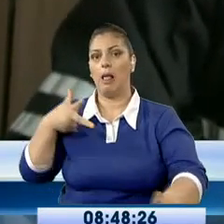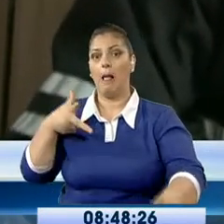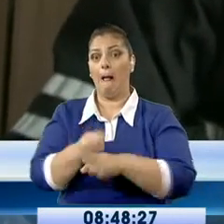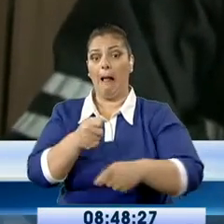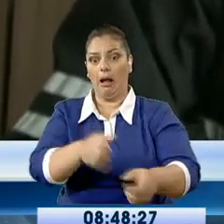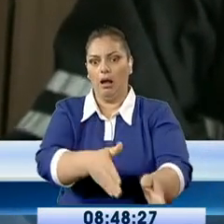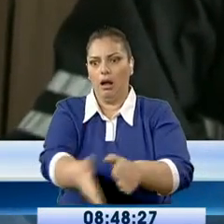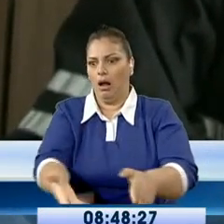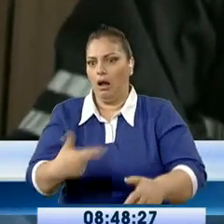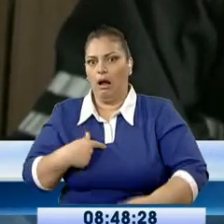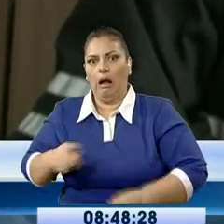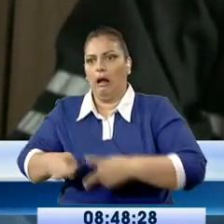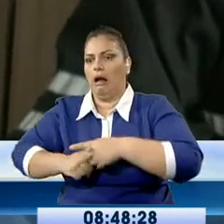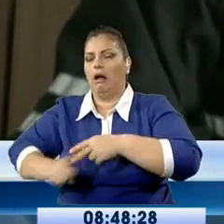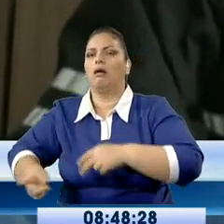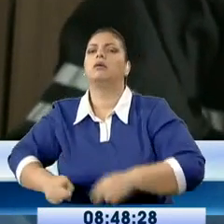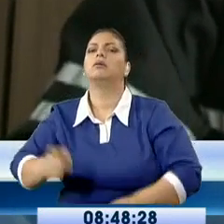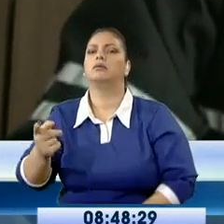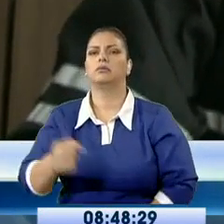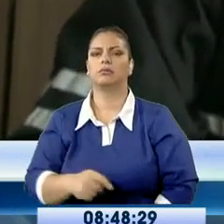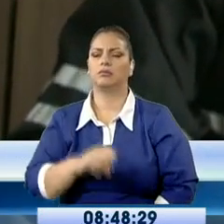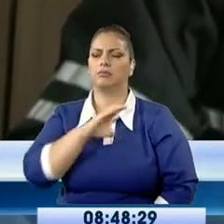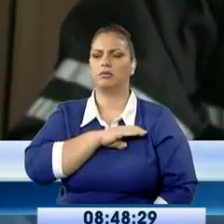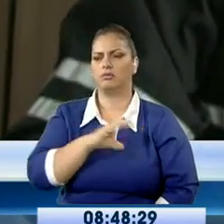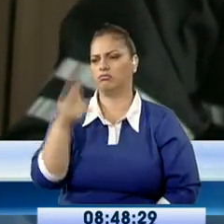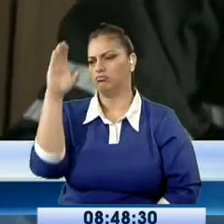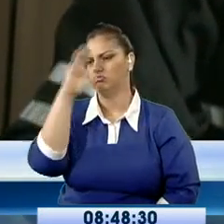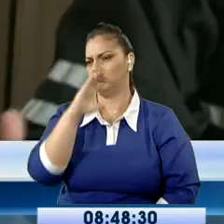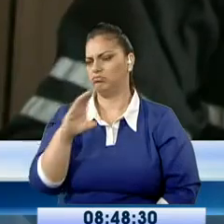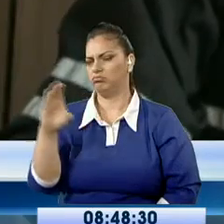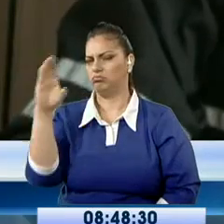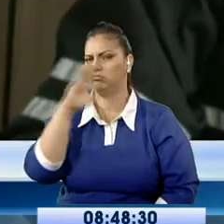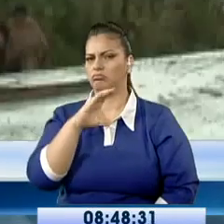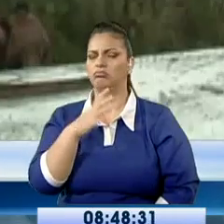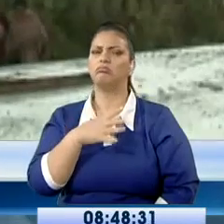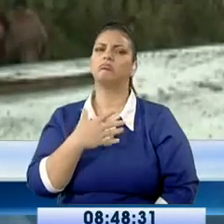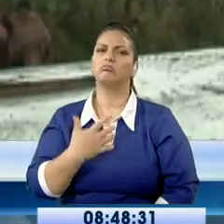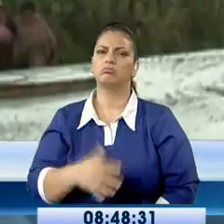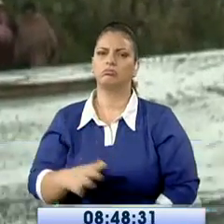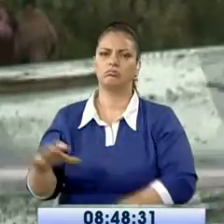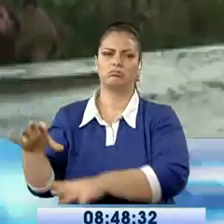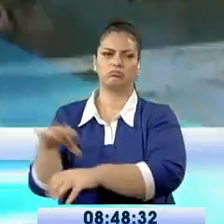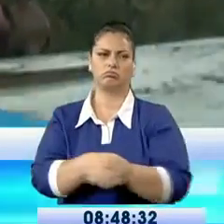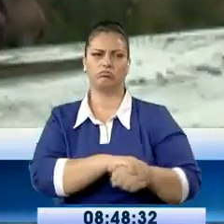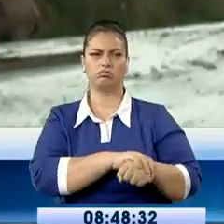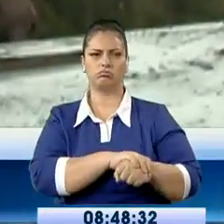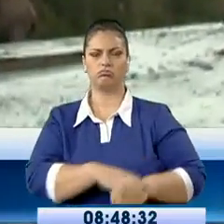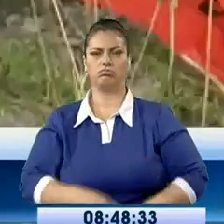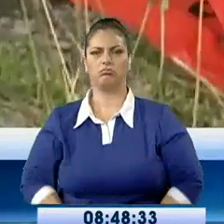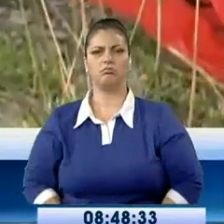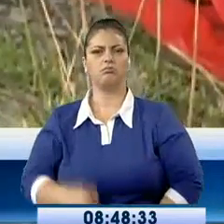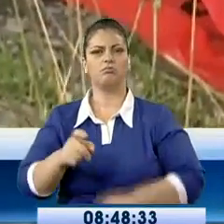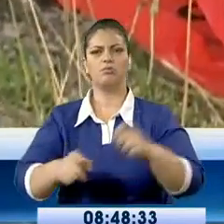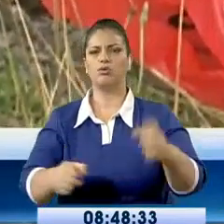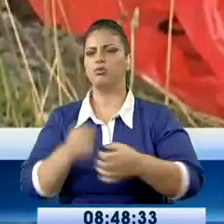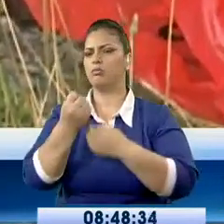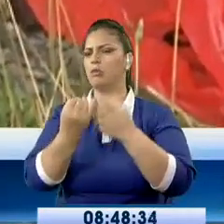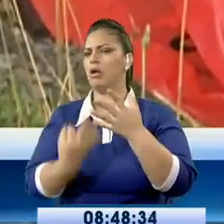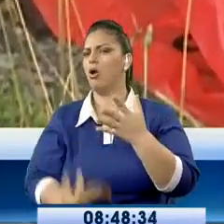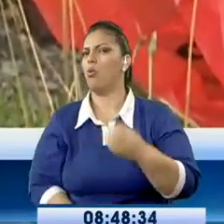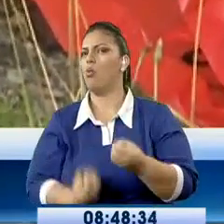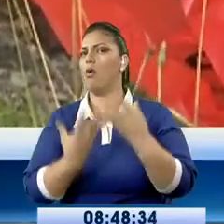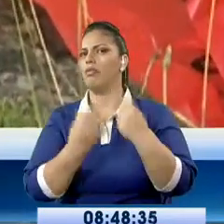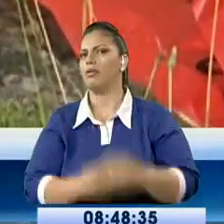graves con discapacidad. Solamente hay, no daños materiales ni lesiones leves. En lo que se refiere a delitos de tránsito, el trabajo responde a